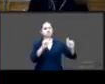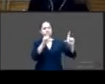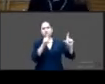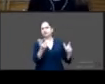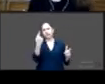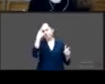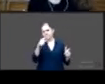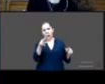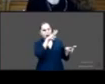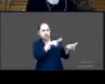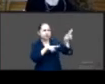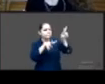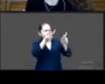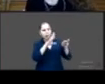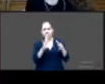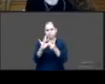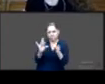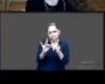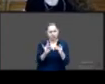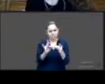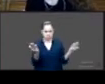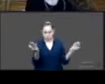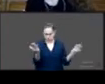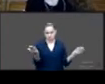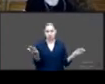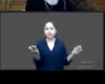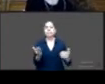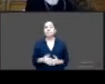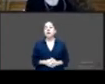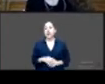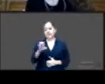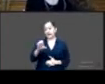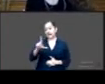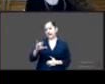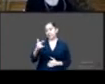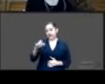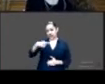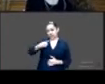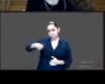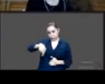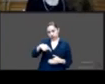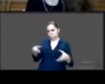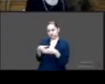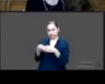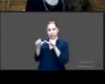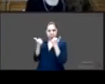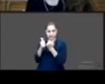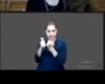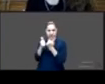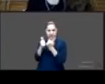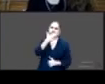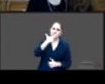muchas cosas que ver por acá. Pero bueno, contarles primero que desde el IGE, pues somos una organización civil de hombres y mujeres